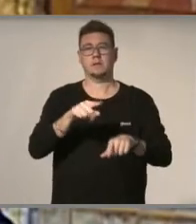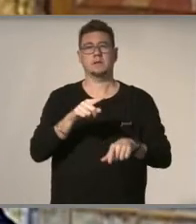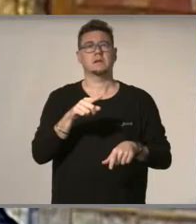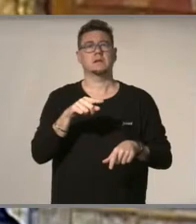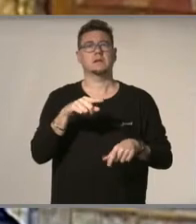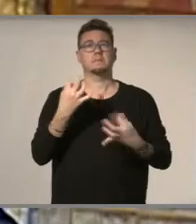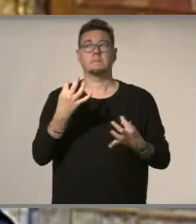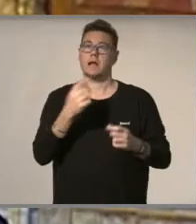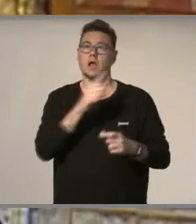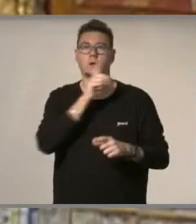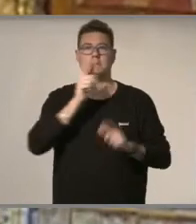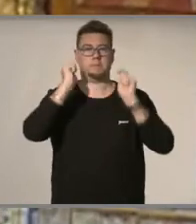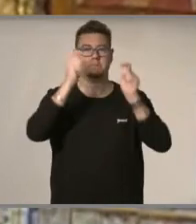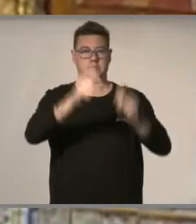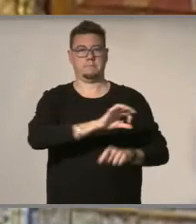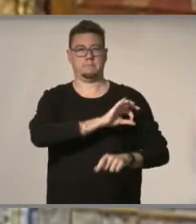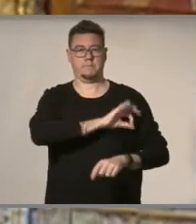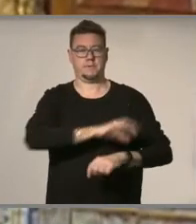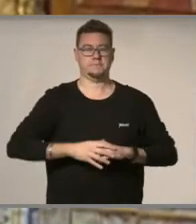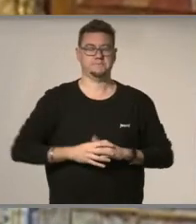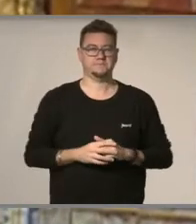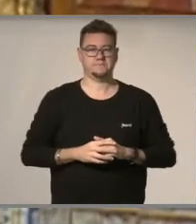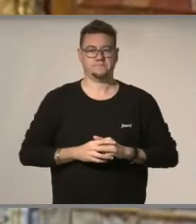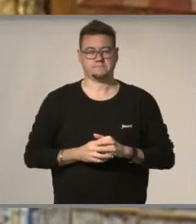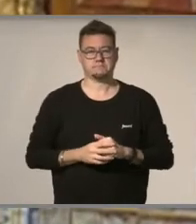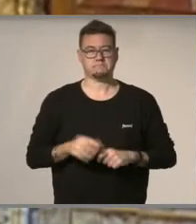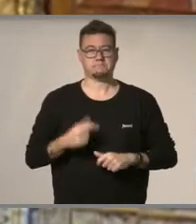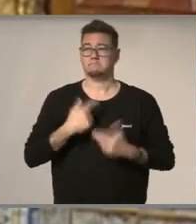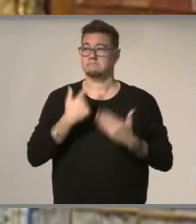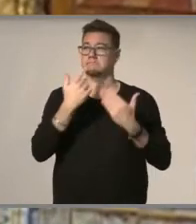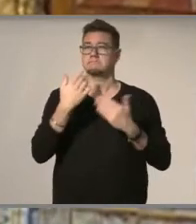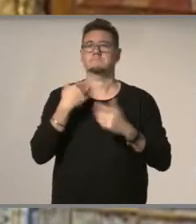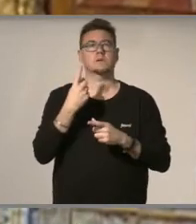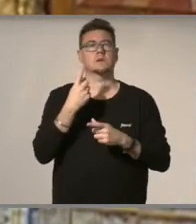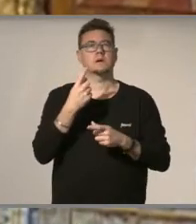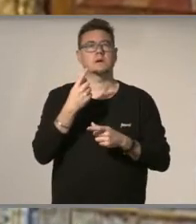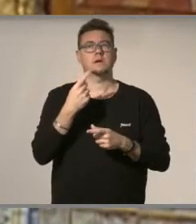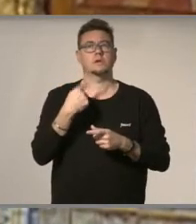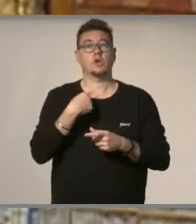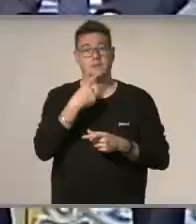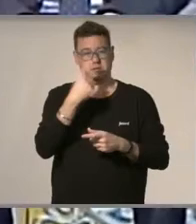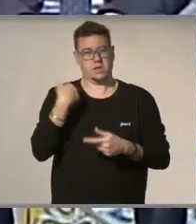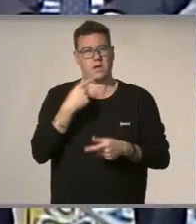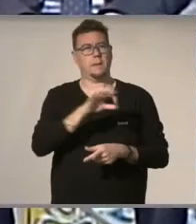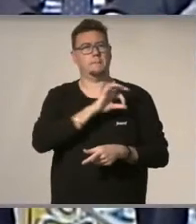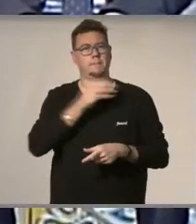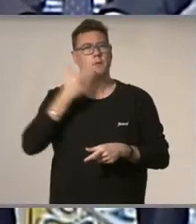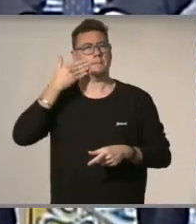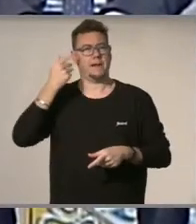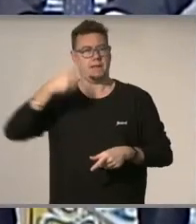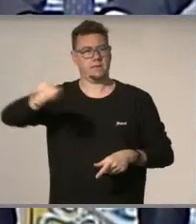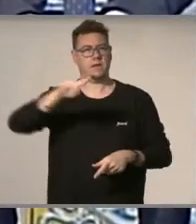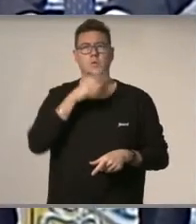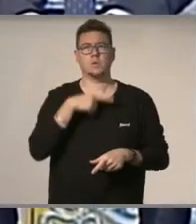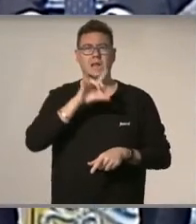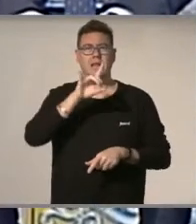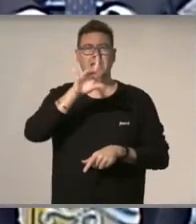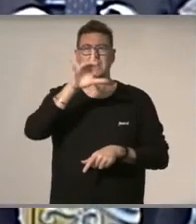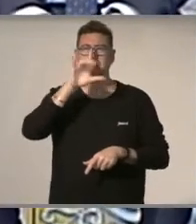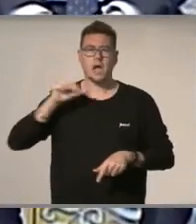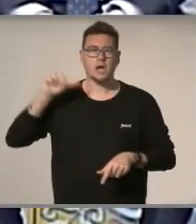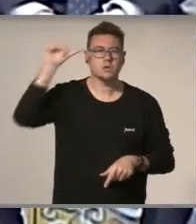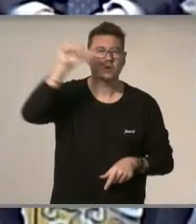a este premio. He hecho referencia a que es un premio muy merecido. Lo es porque 15 años de